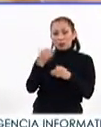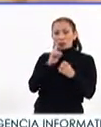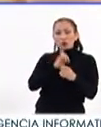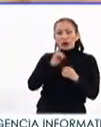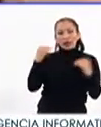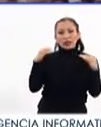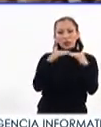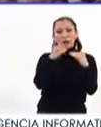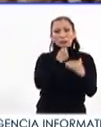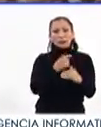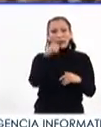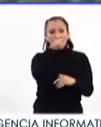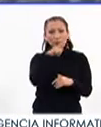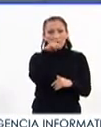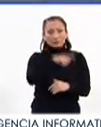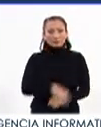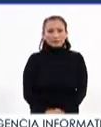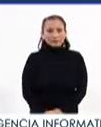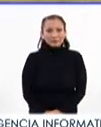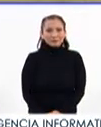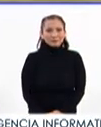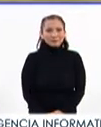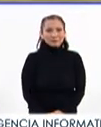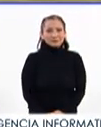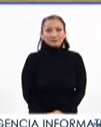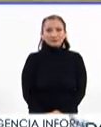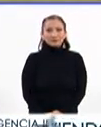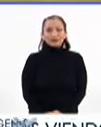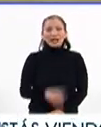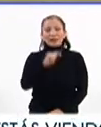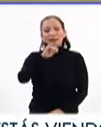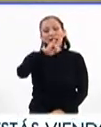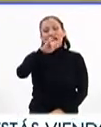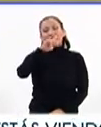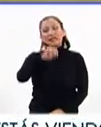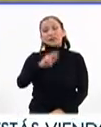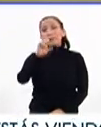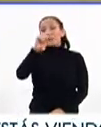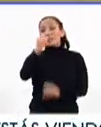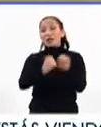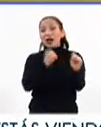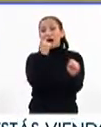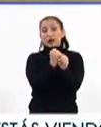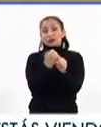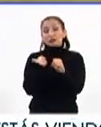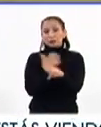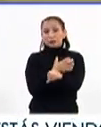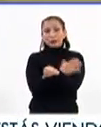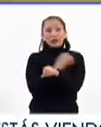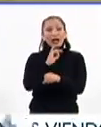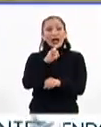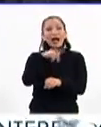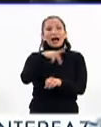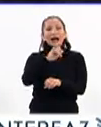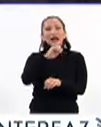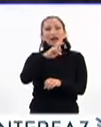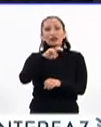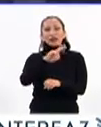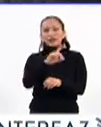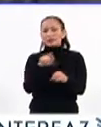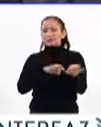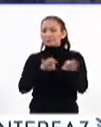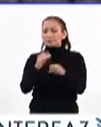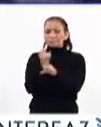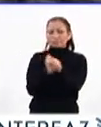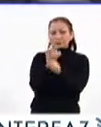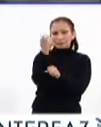género en el lenguaje. La Cumbre Tajín cumple 20 años y nuestra compañera Carla Rodríguez nos preparó un